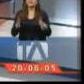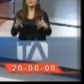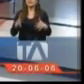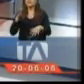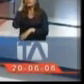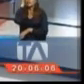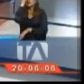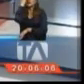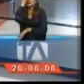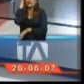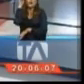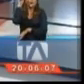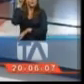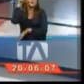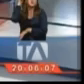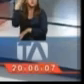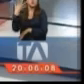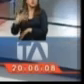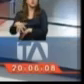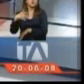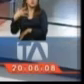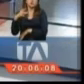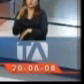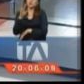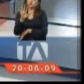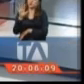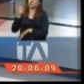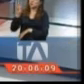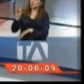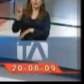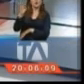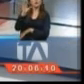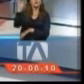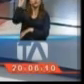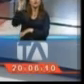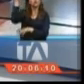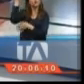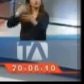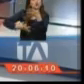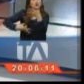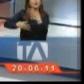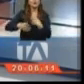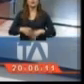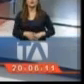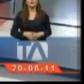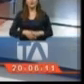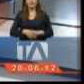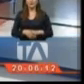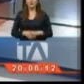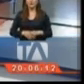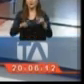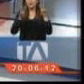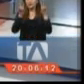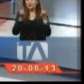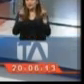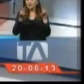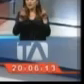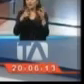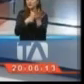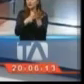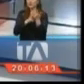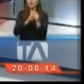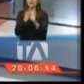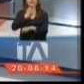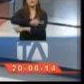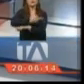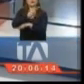una preocupación para el gobierno, pues representa un 56% de la cifra total. Este fue uno de los temas puntuales que se abordó durante el primer